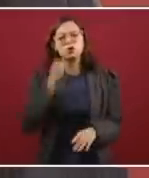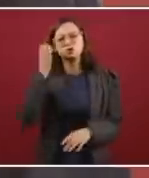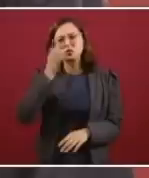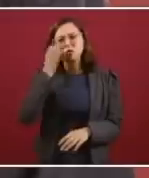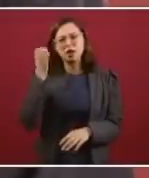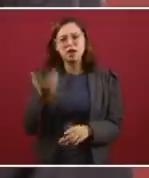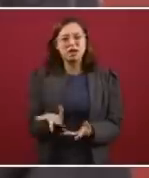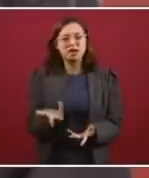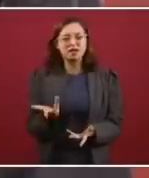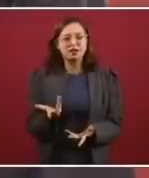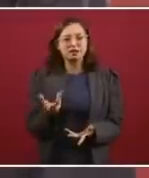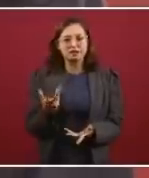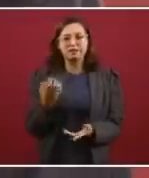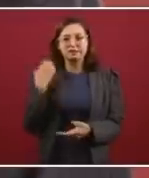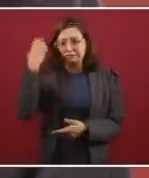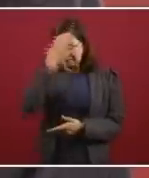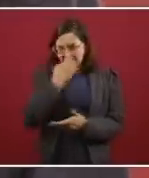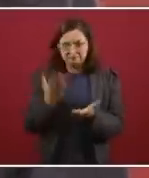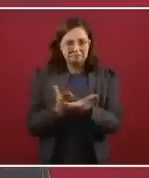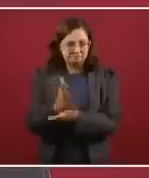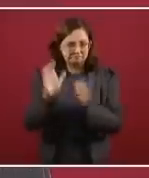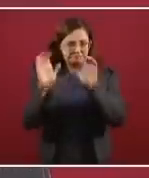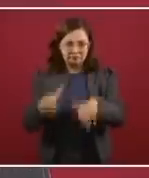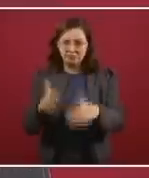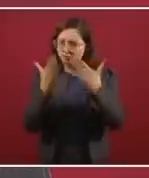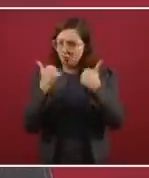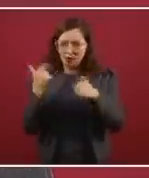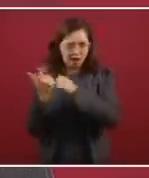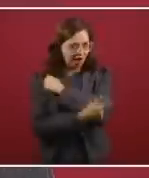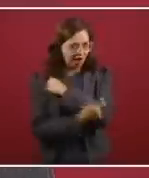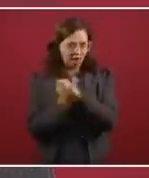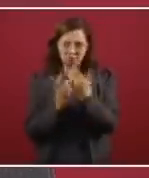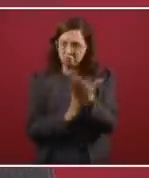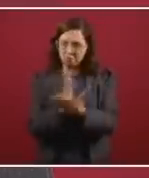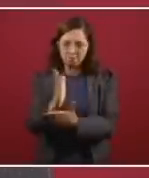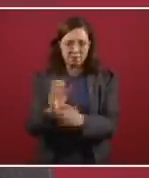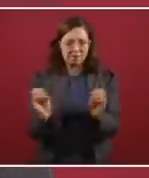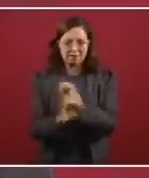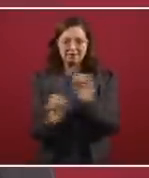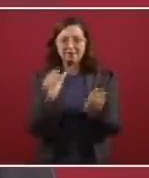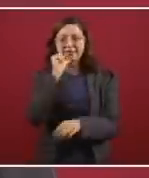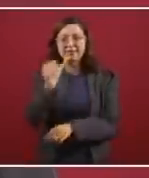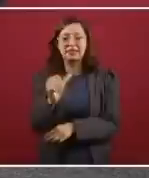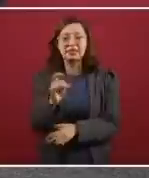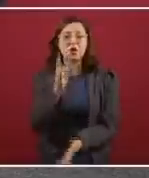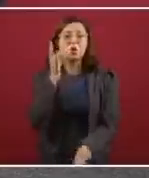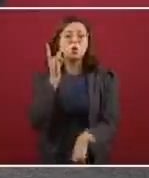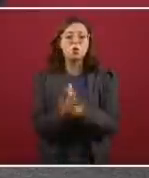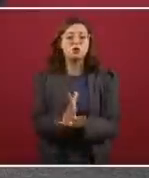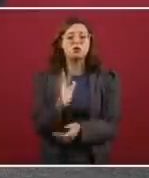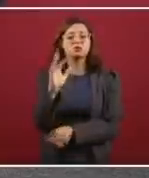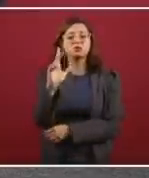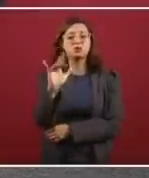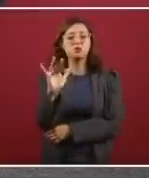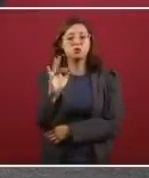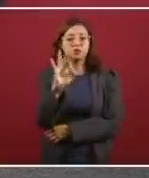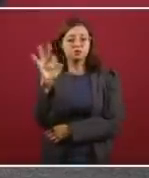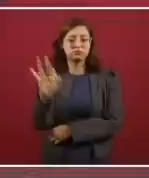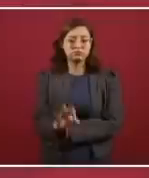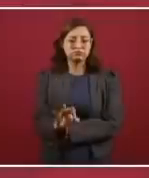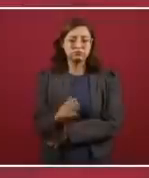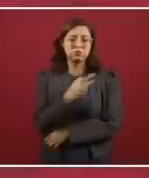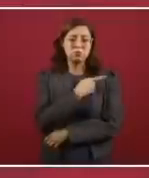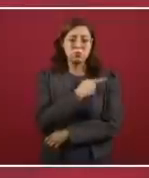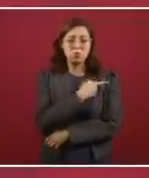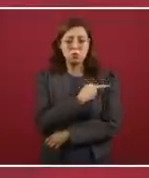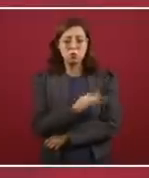Por los exámenes de admisión, donde no hay pase automático, solo el 50% son